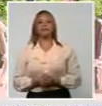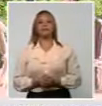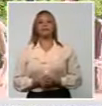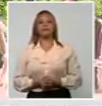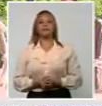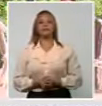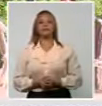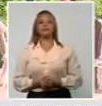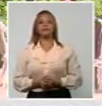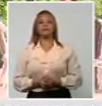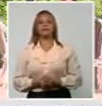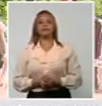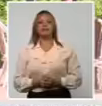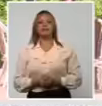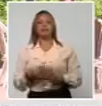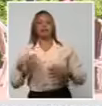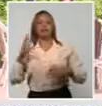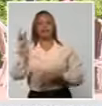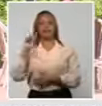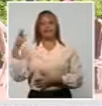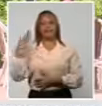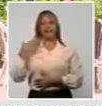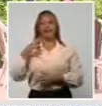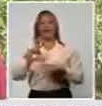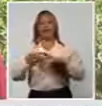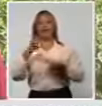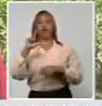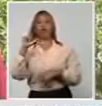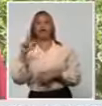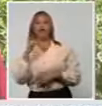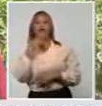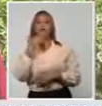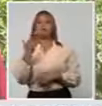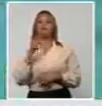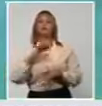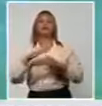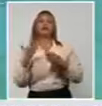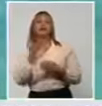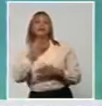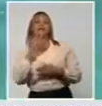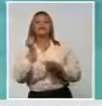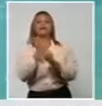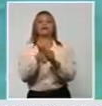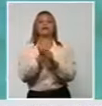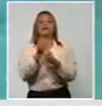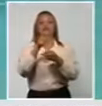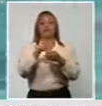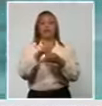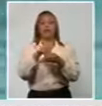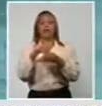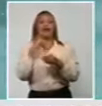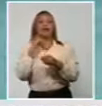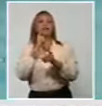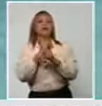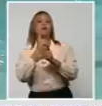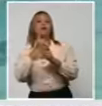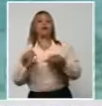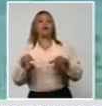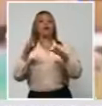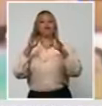Las bondades del verano holguinero benefician a trabajadores de distintos sectores del territorio que encuentran en el Motel Los Pinos